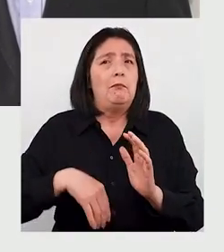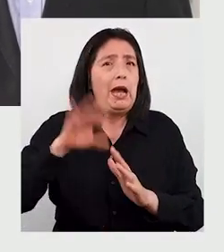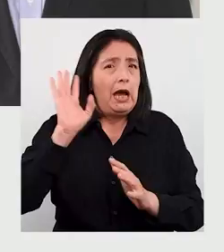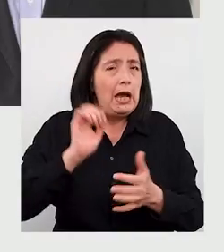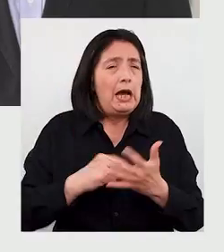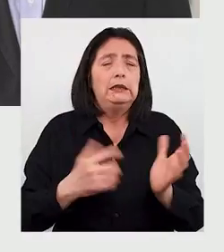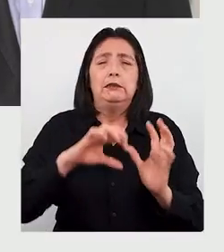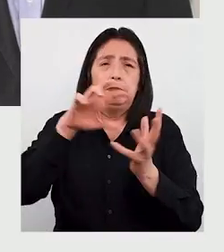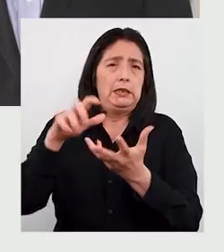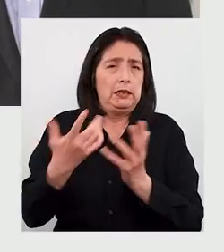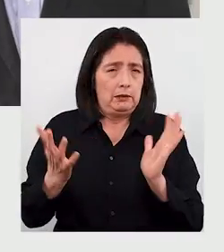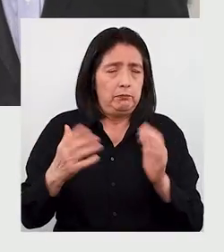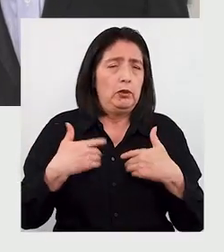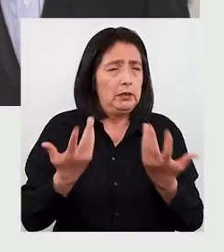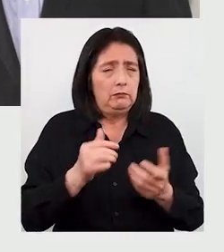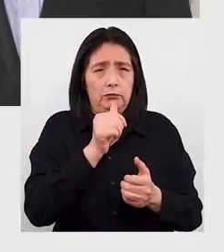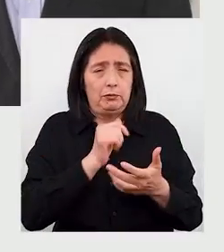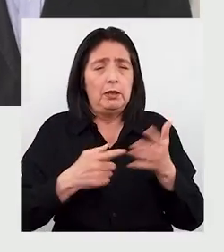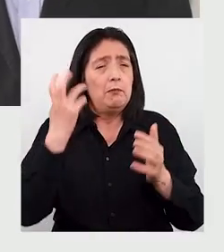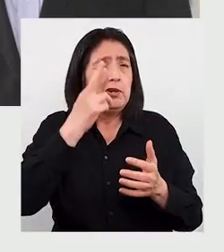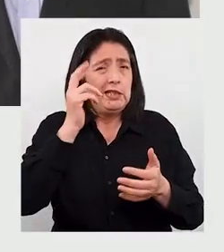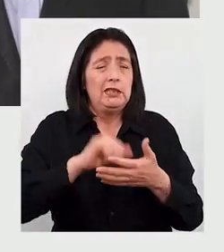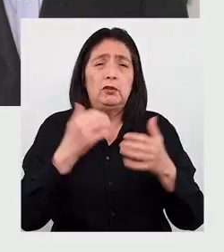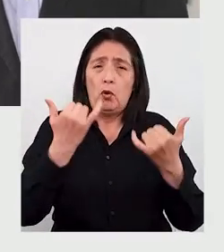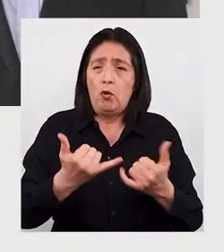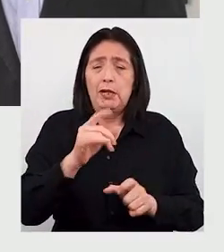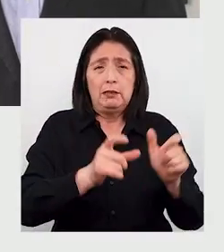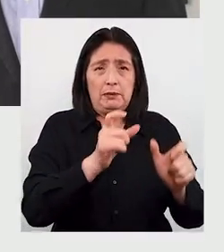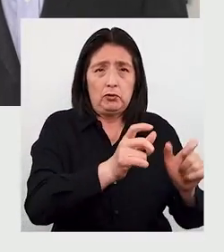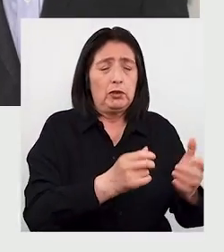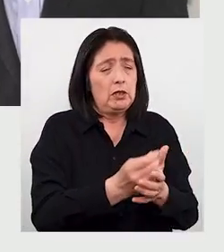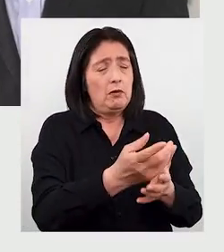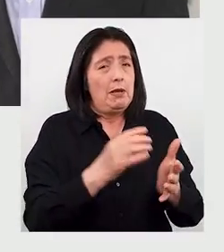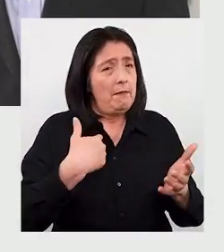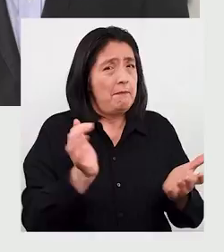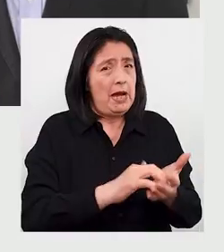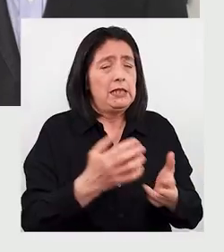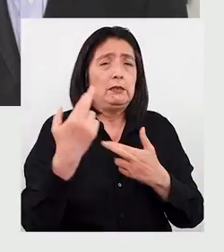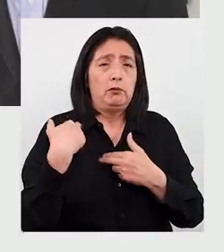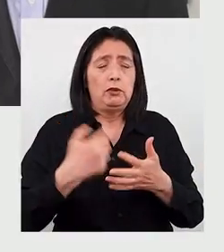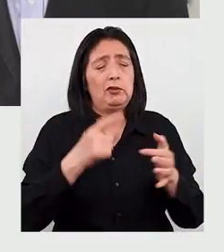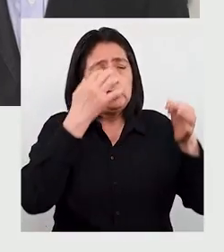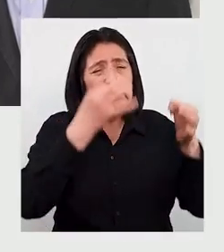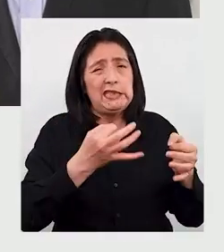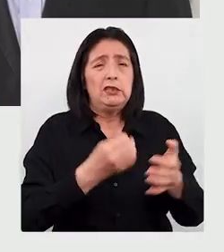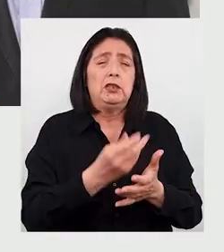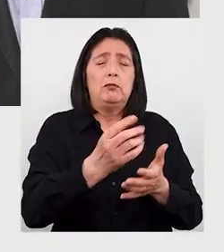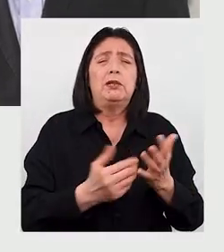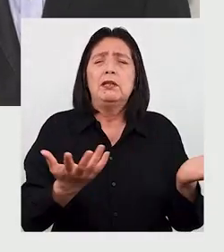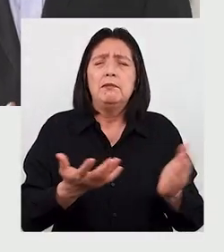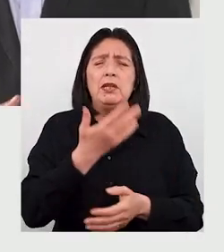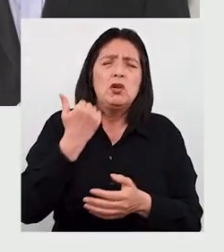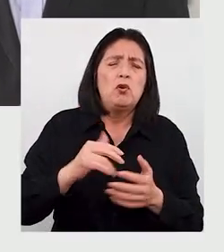sobrepasado la capacidad del planeta. Es por ello que hoy los consumidores son cada vez más responsables en sus decisiones de compra,